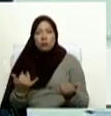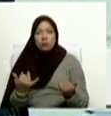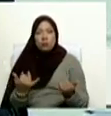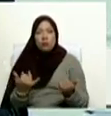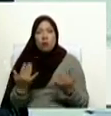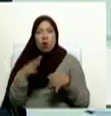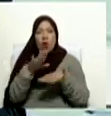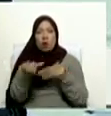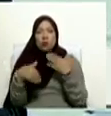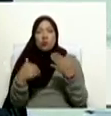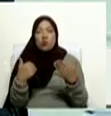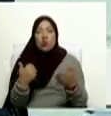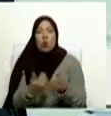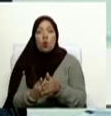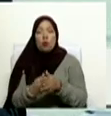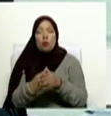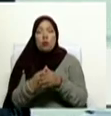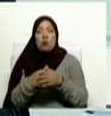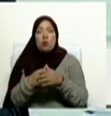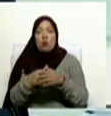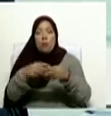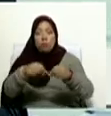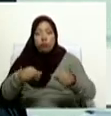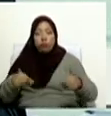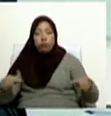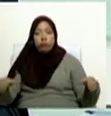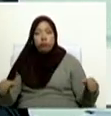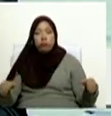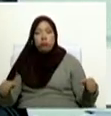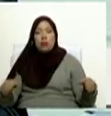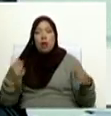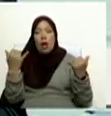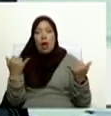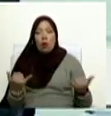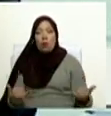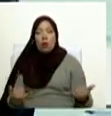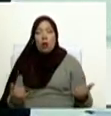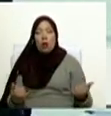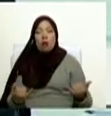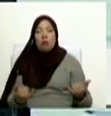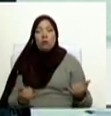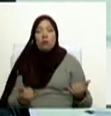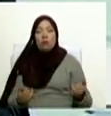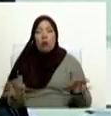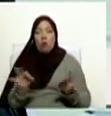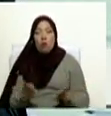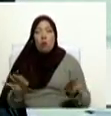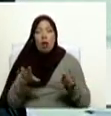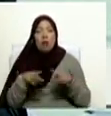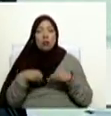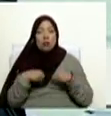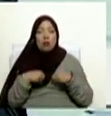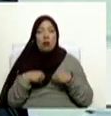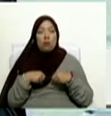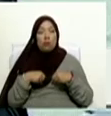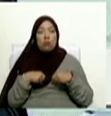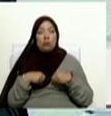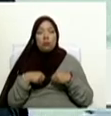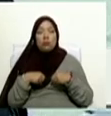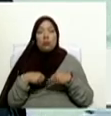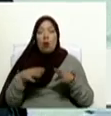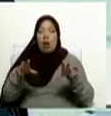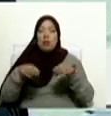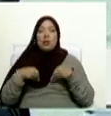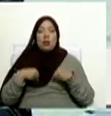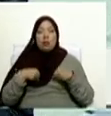en toda la extensión de su territorio y que ni Ahora ni hemos aceptado No aceptamos